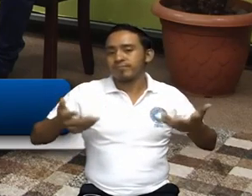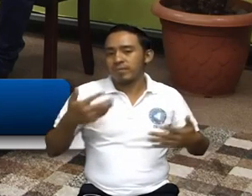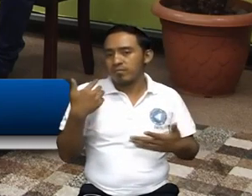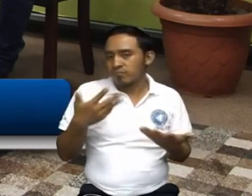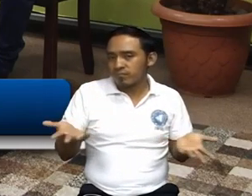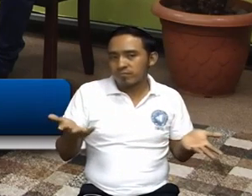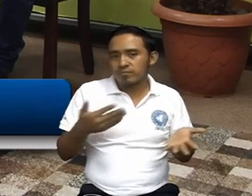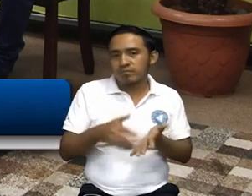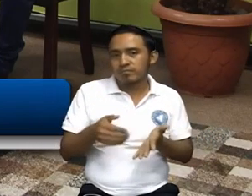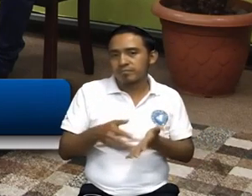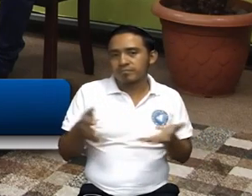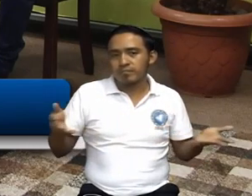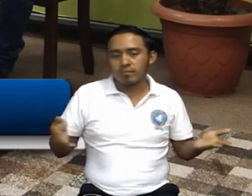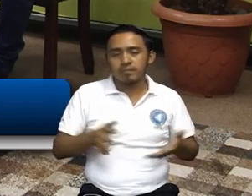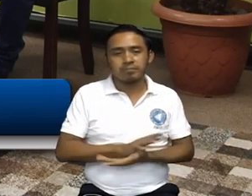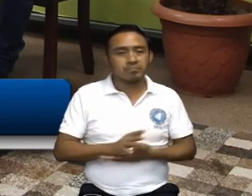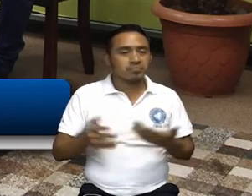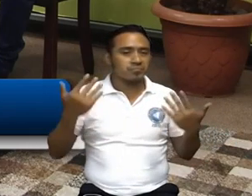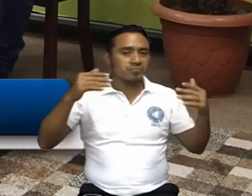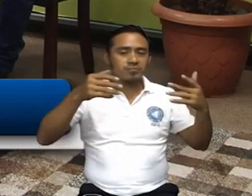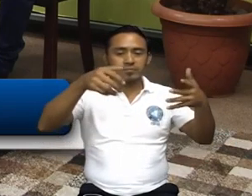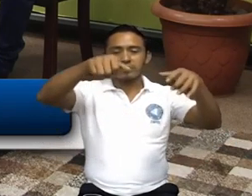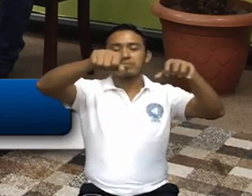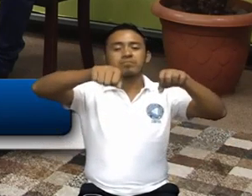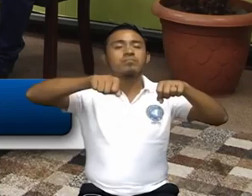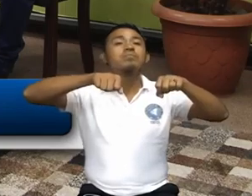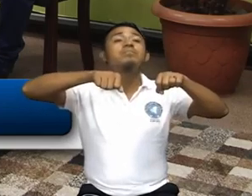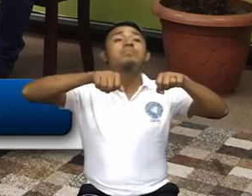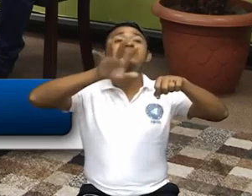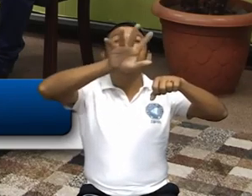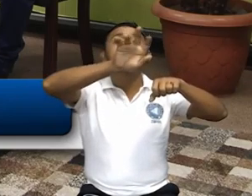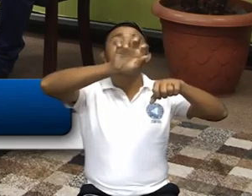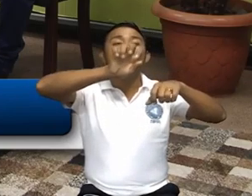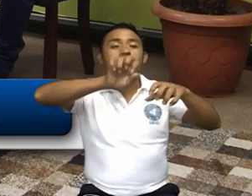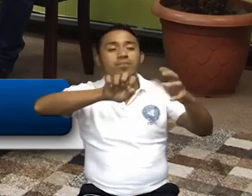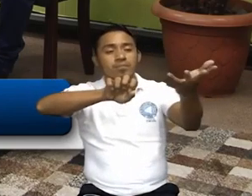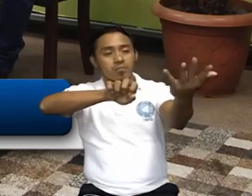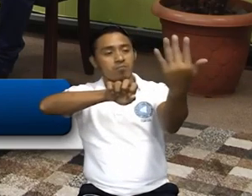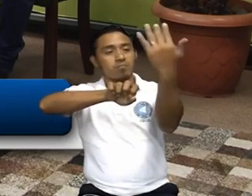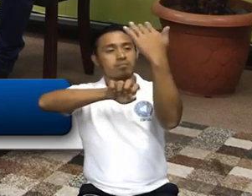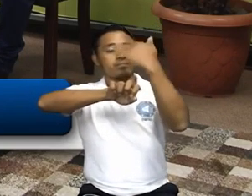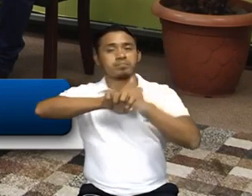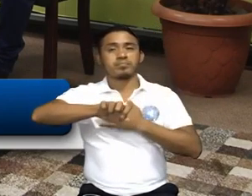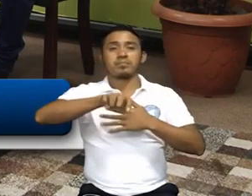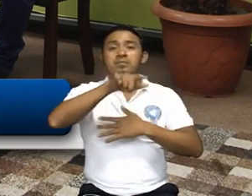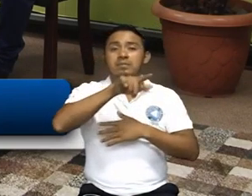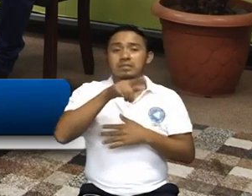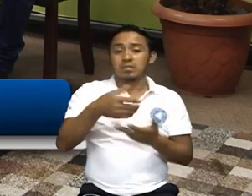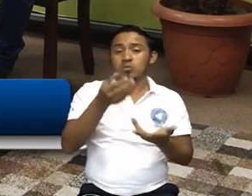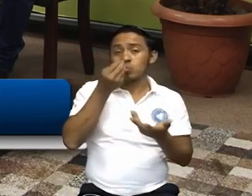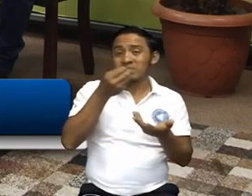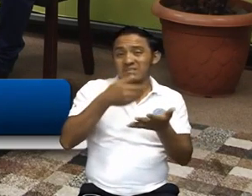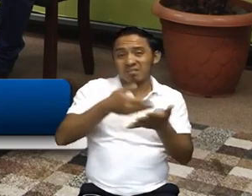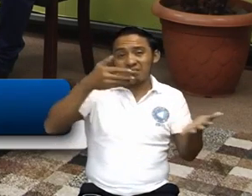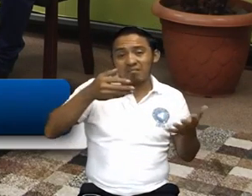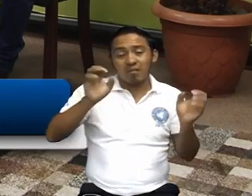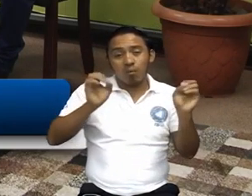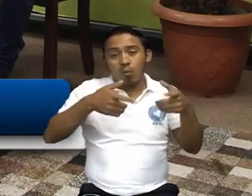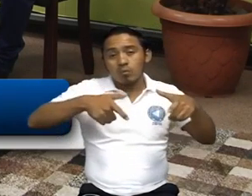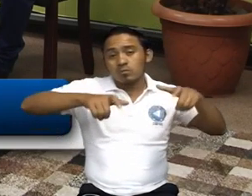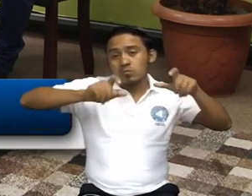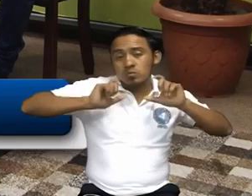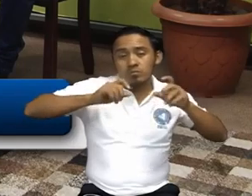niño puede guiñarle y se puede vertir todo lo que es el contenido, puede ser alimento caliente o